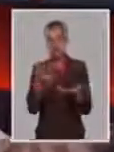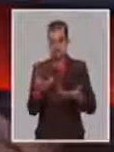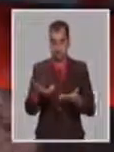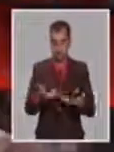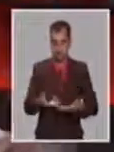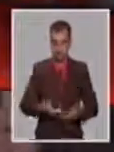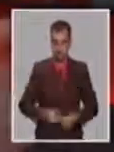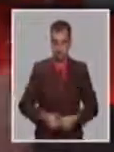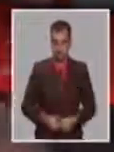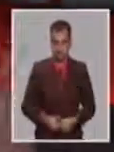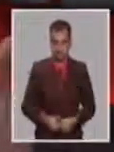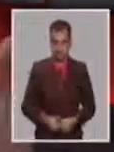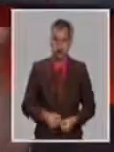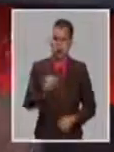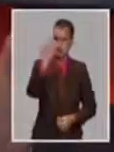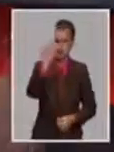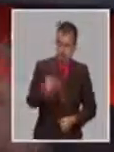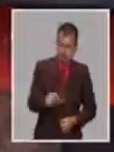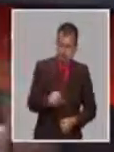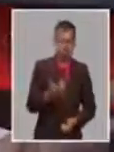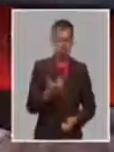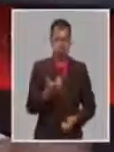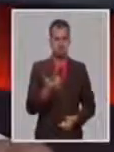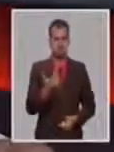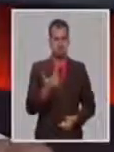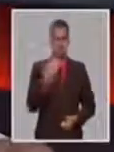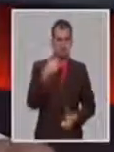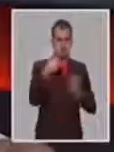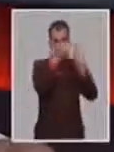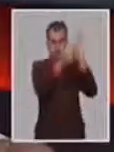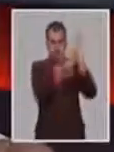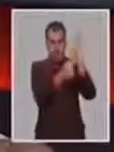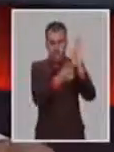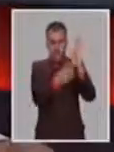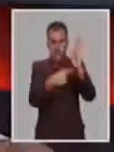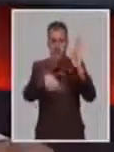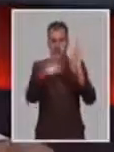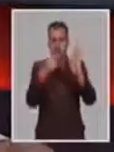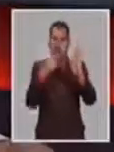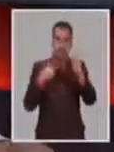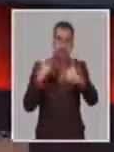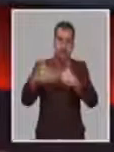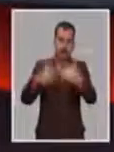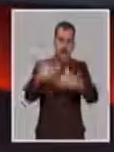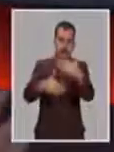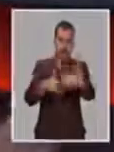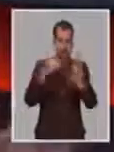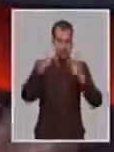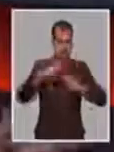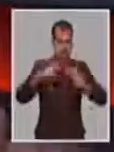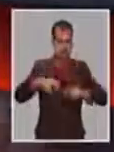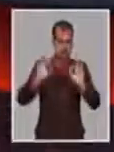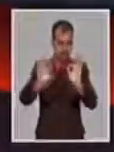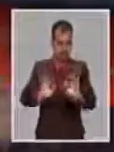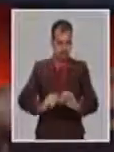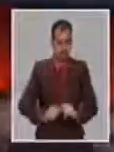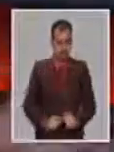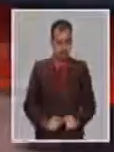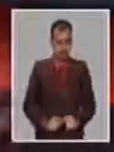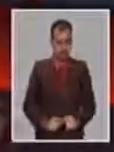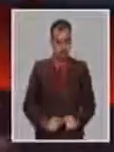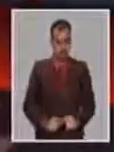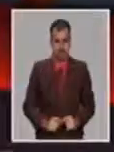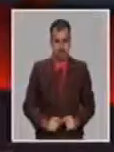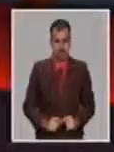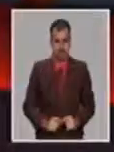estos elementos del sujeto, de los aspectos éticos que corresponden al desarrollo de la investigación. Y bueno, todo este